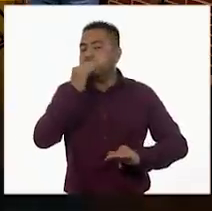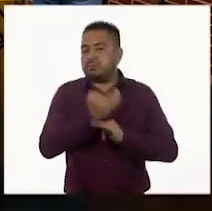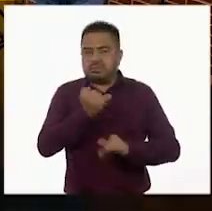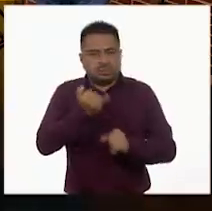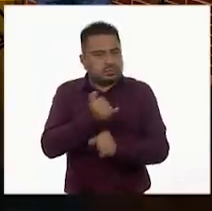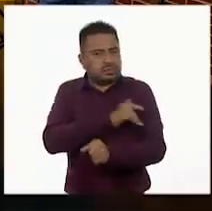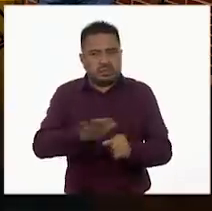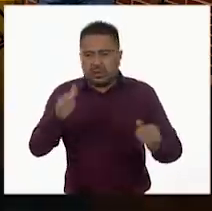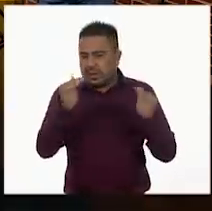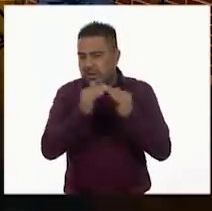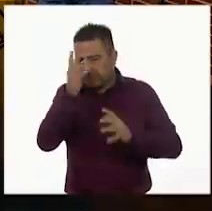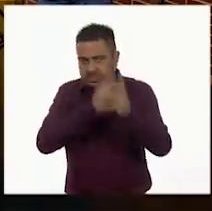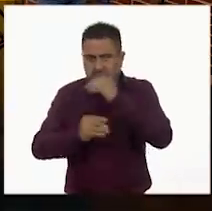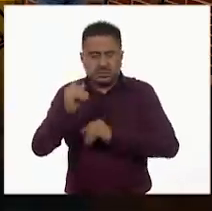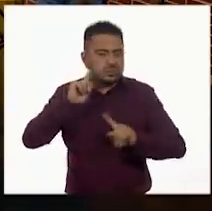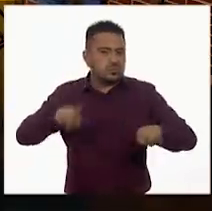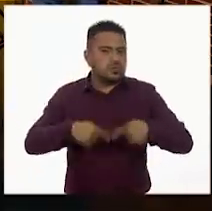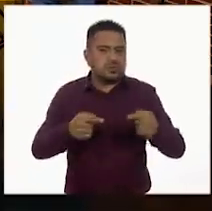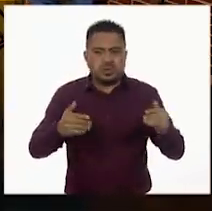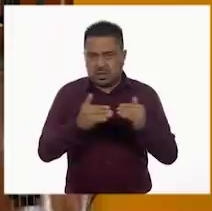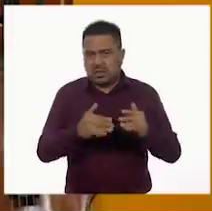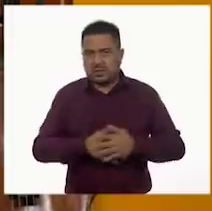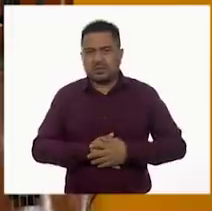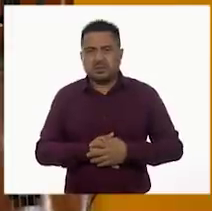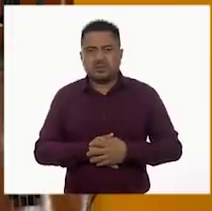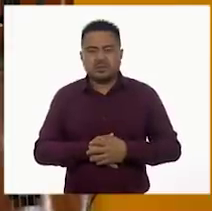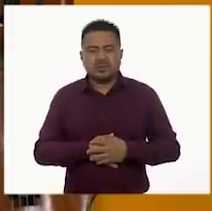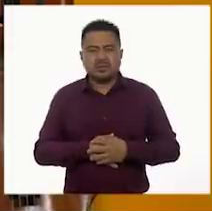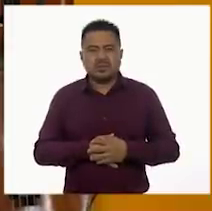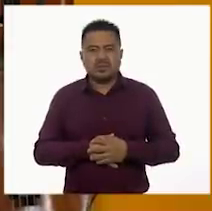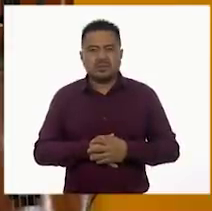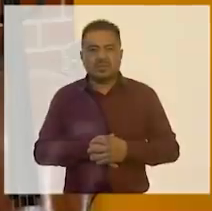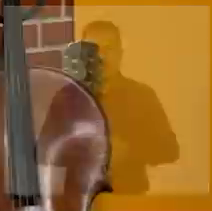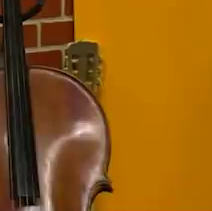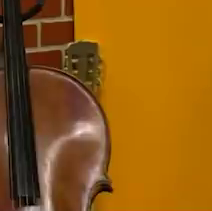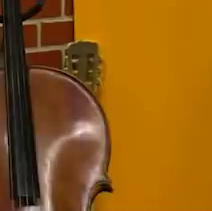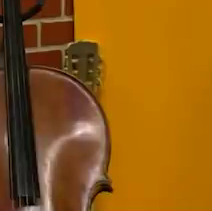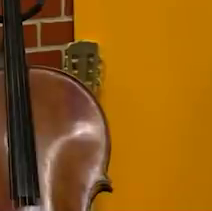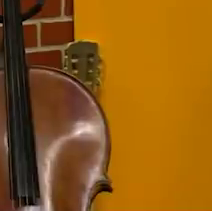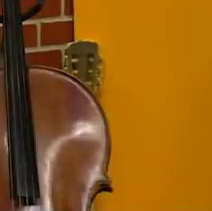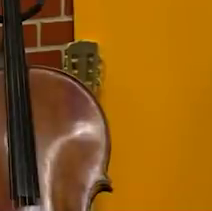es imposible, aquí en Aprende Música en Casa. Un, dos, tres y...